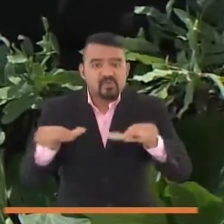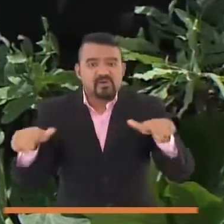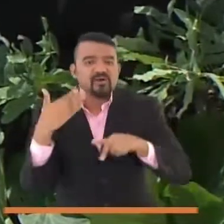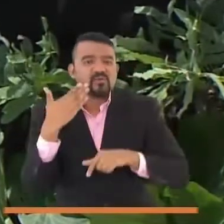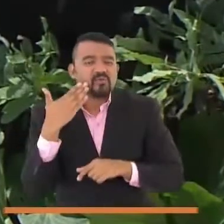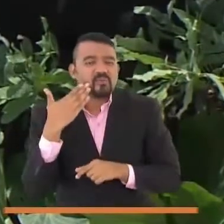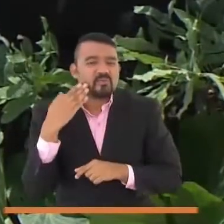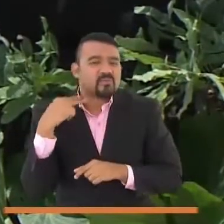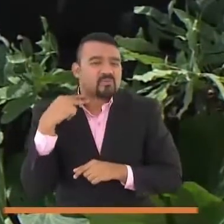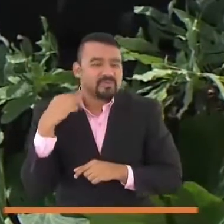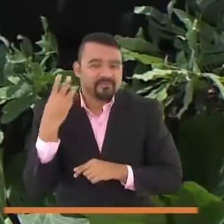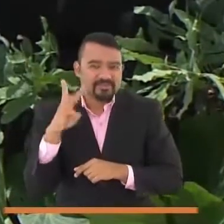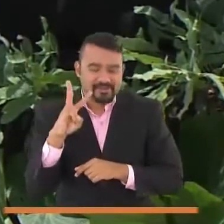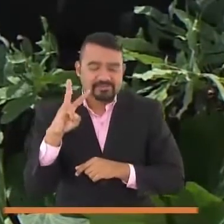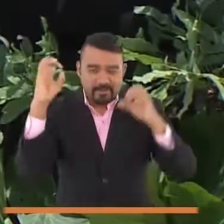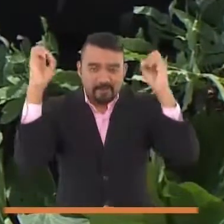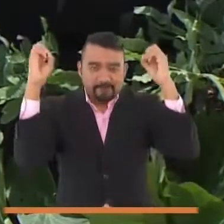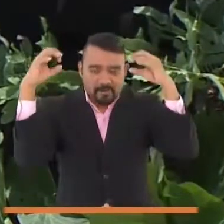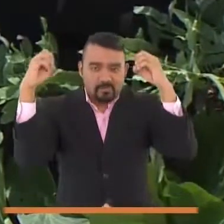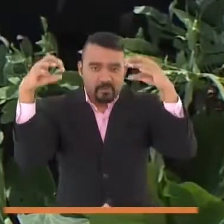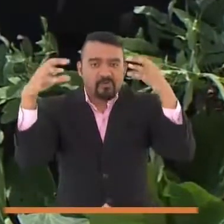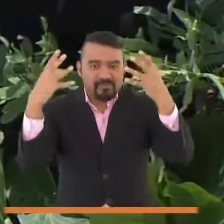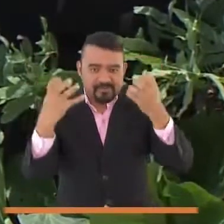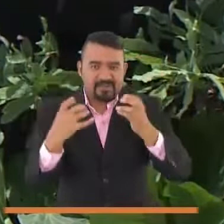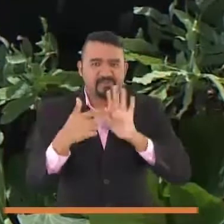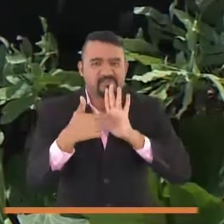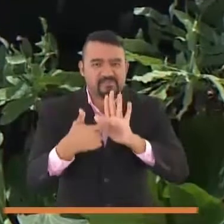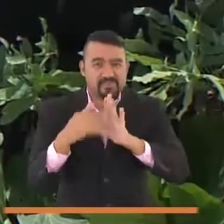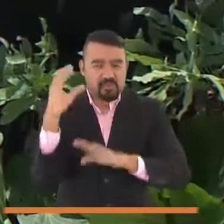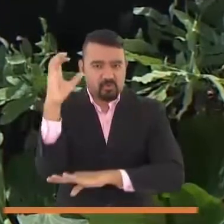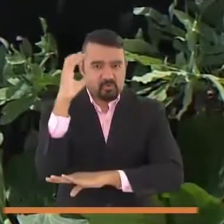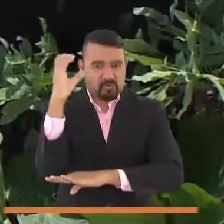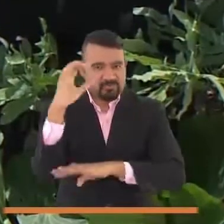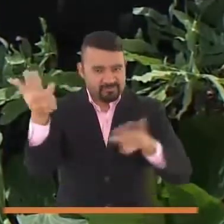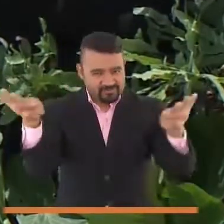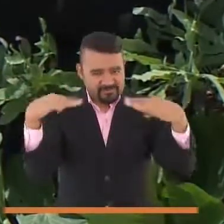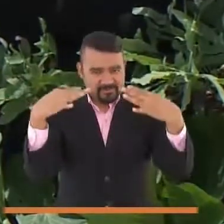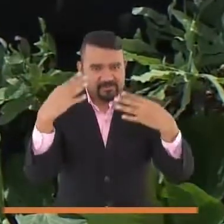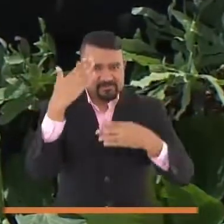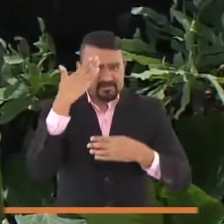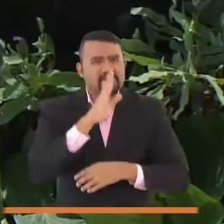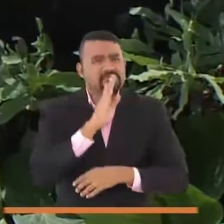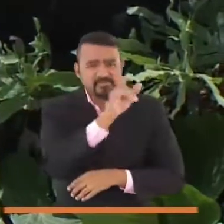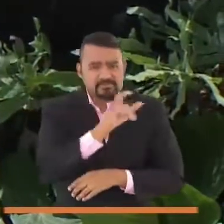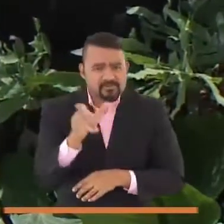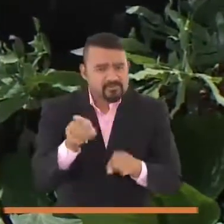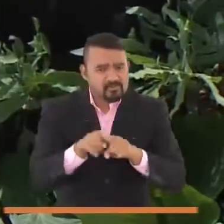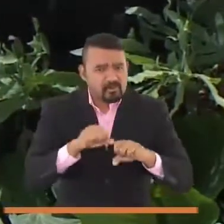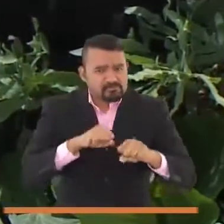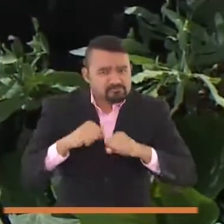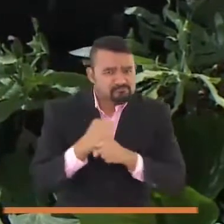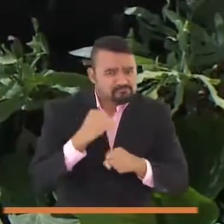el viernes 13 de noviembre para decirle al país, acá hay envigadeños pujantes,